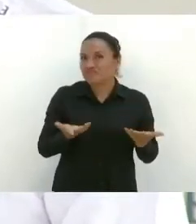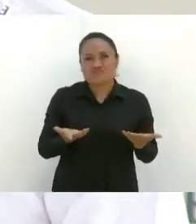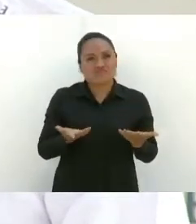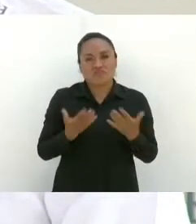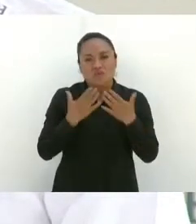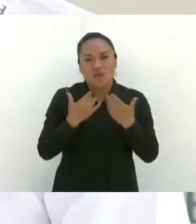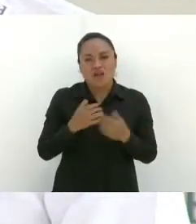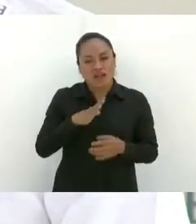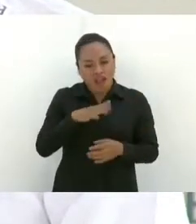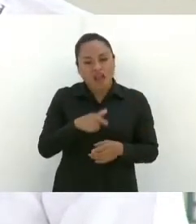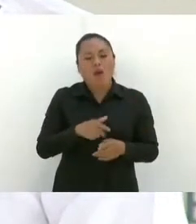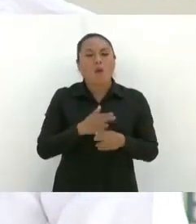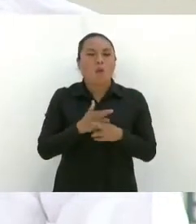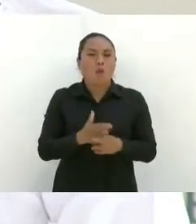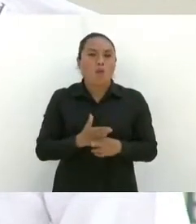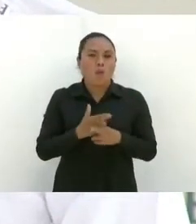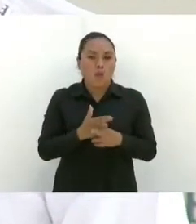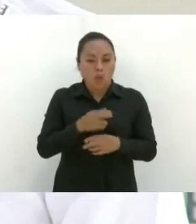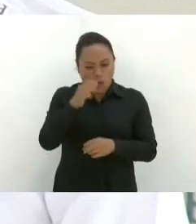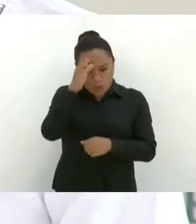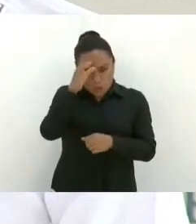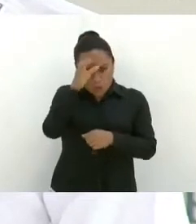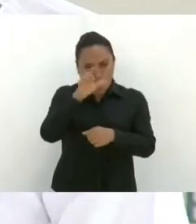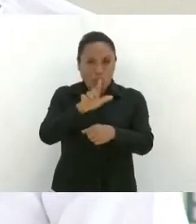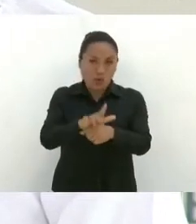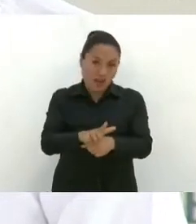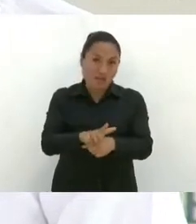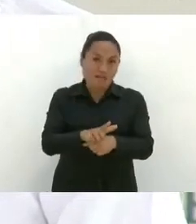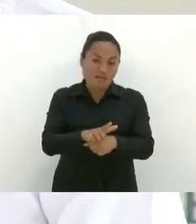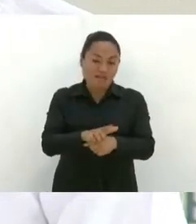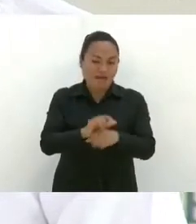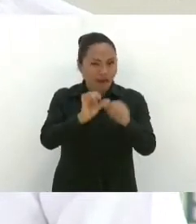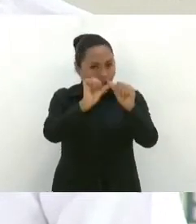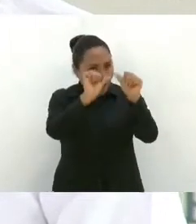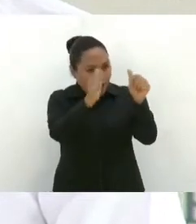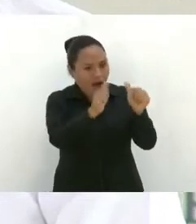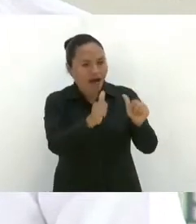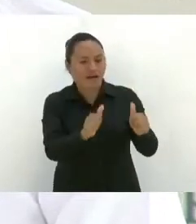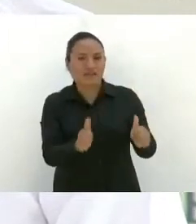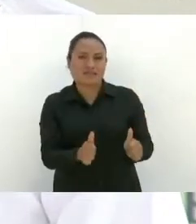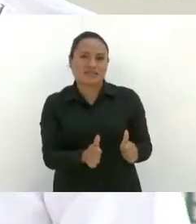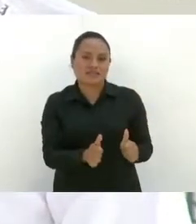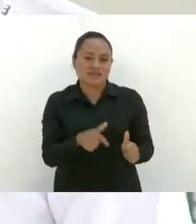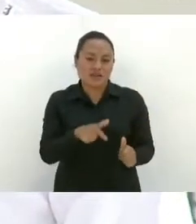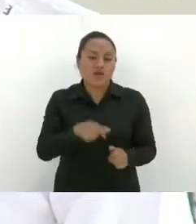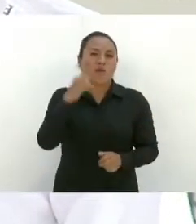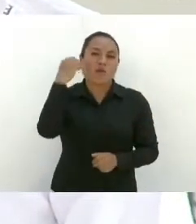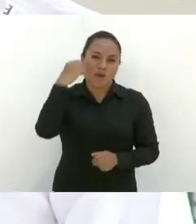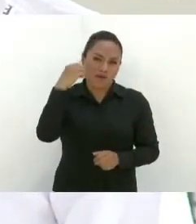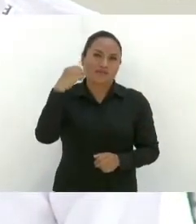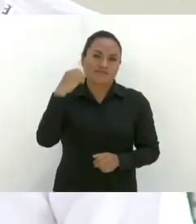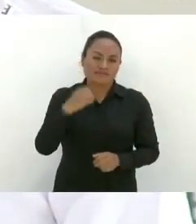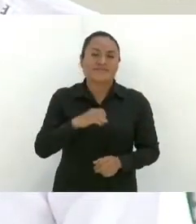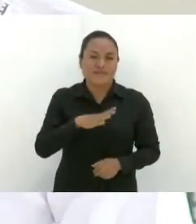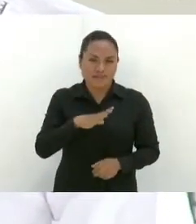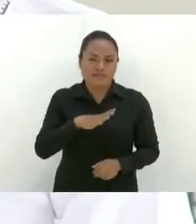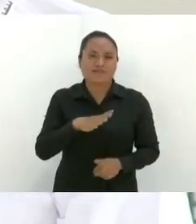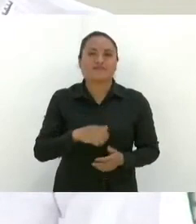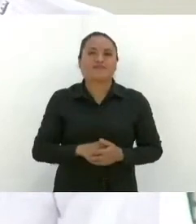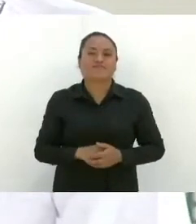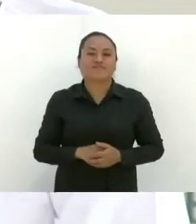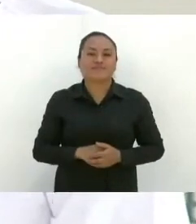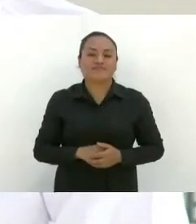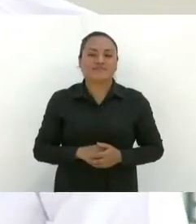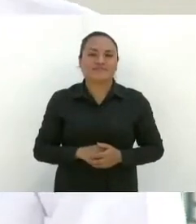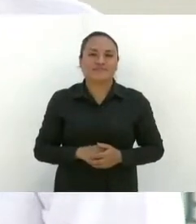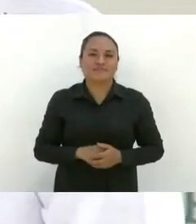Riqueza Artística Como En Oaxaca Es